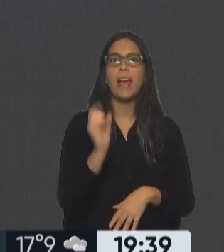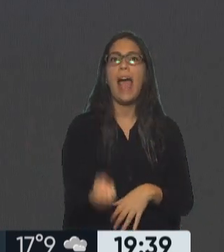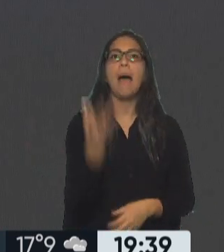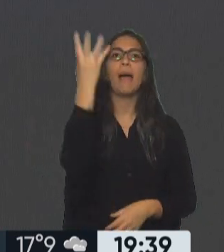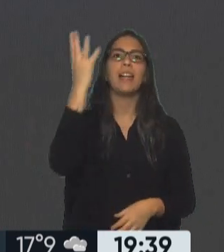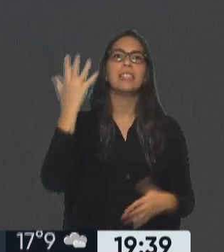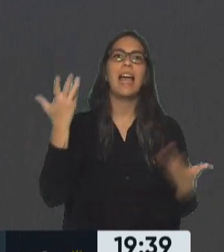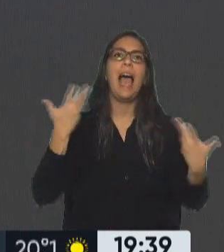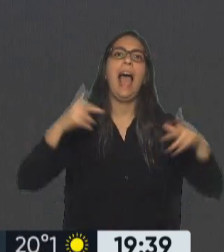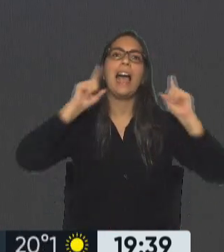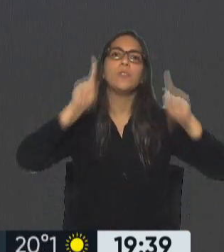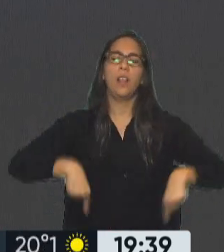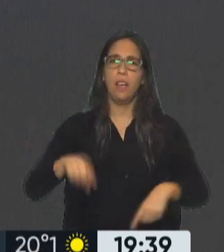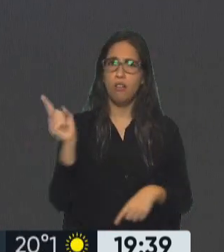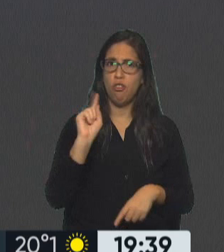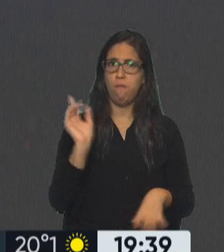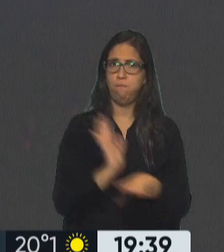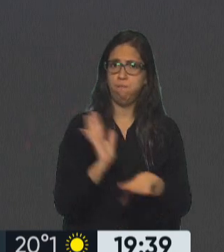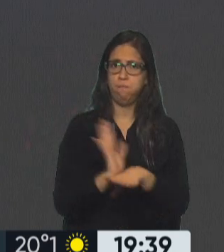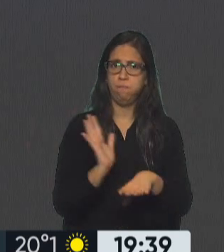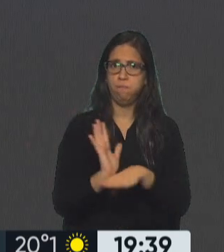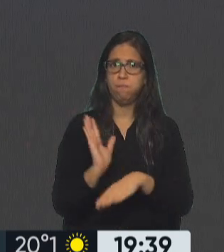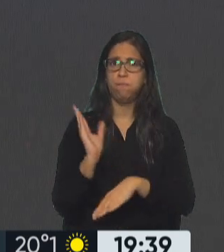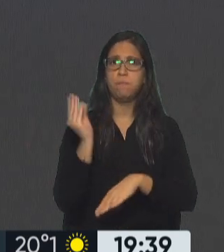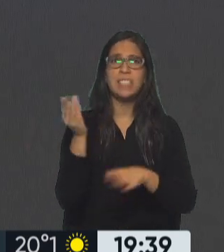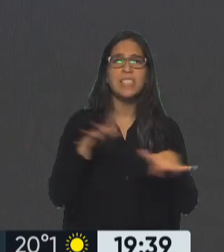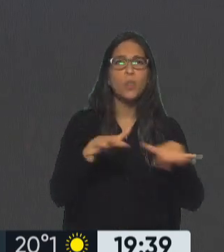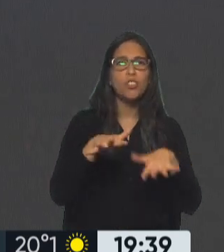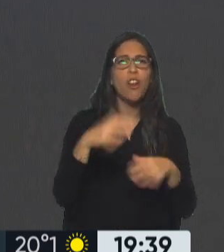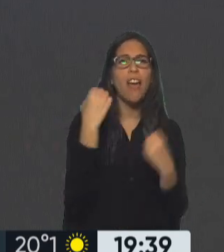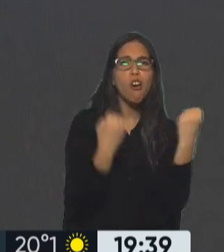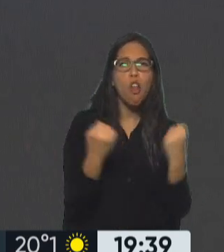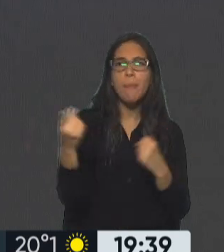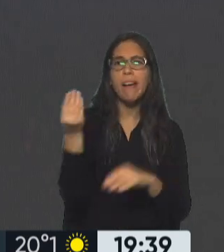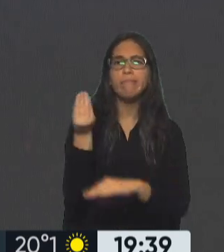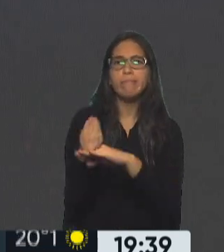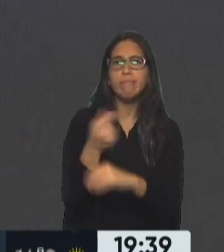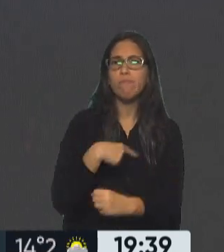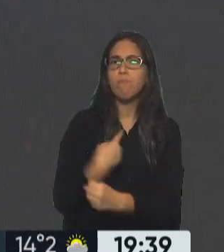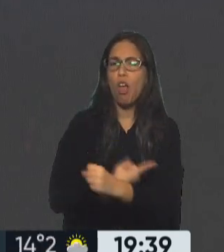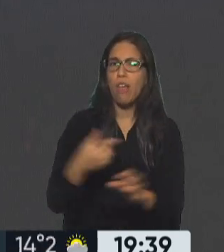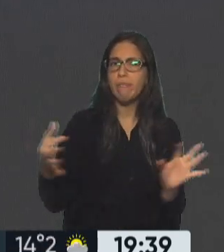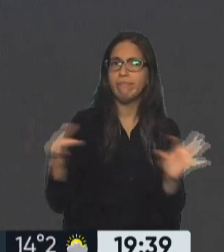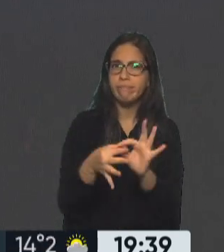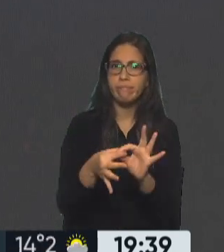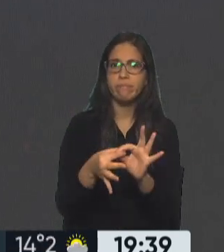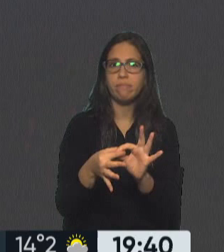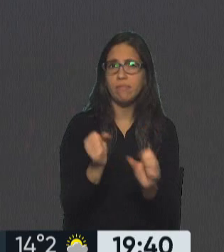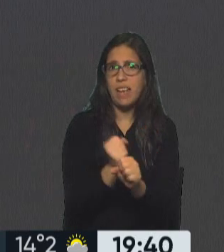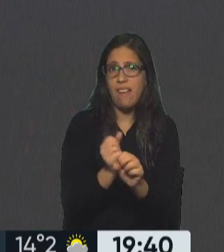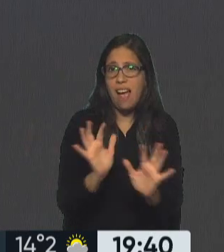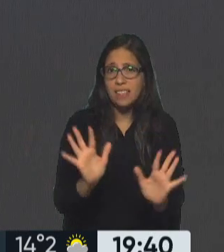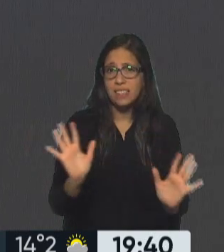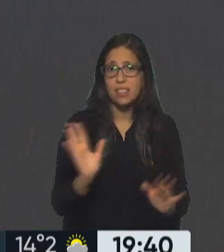sino porque son representantes de ciertos actores económicos poderosos que trabajan para ellos y